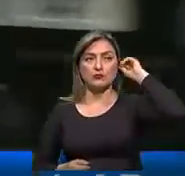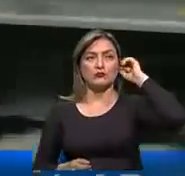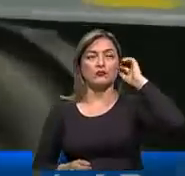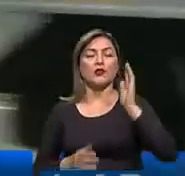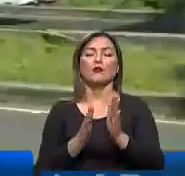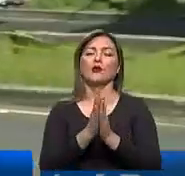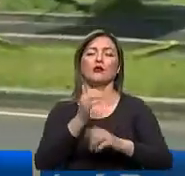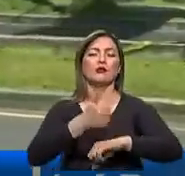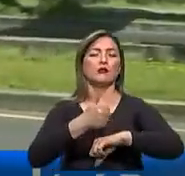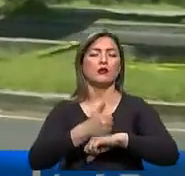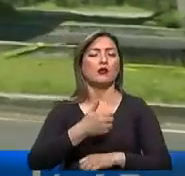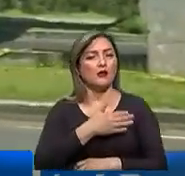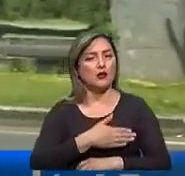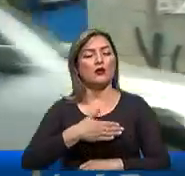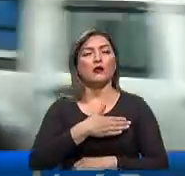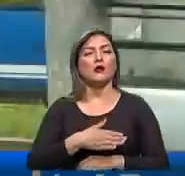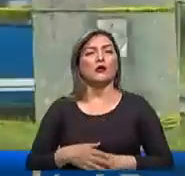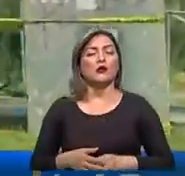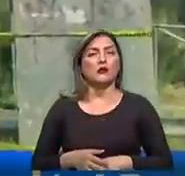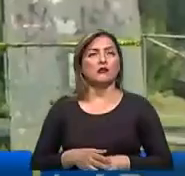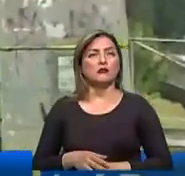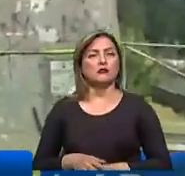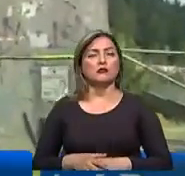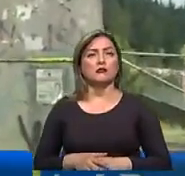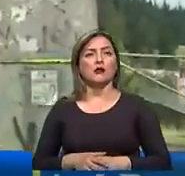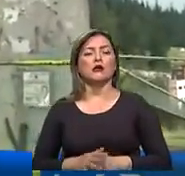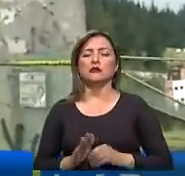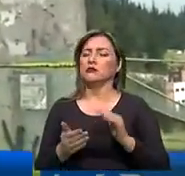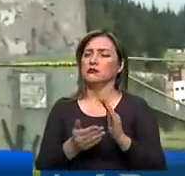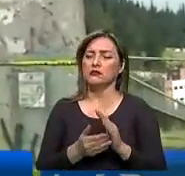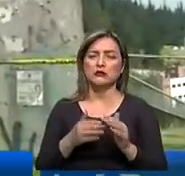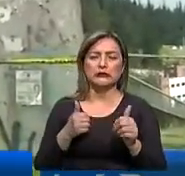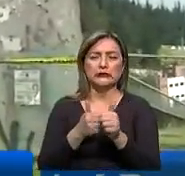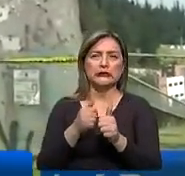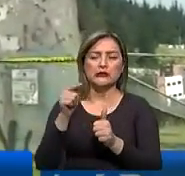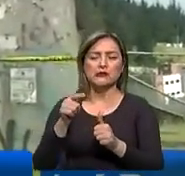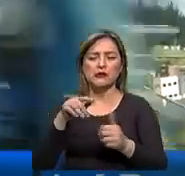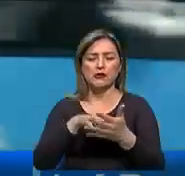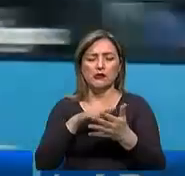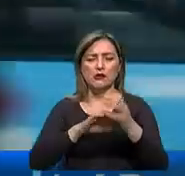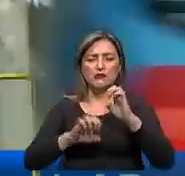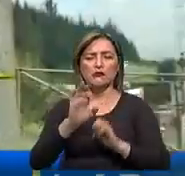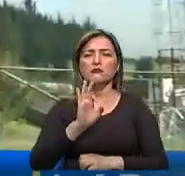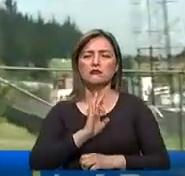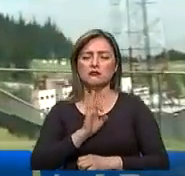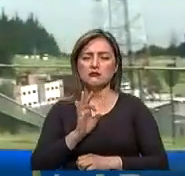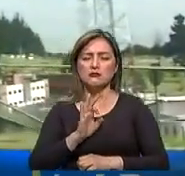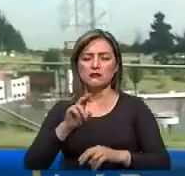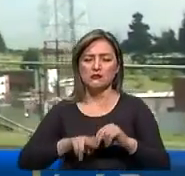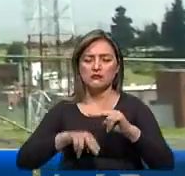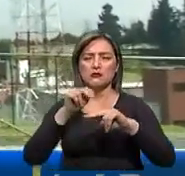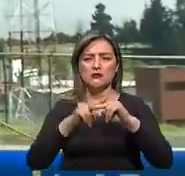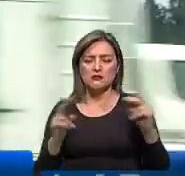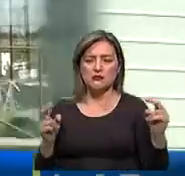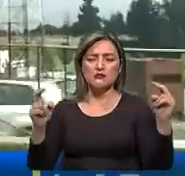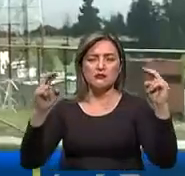les pedimos a las autoridades, a quien corresponda, es que nuevamente se acerquen para que se realicen los estudios técnicos y se pueda avanzar ya